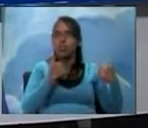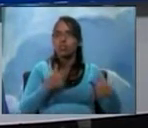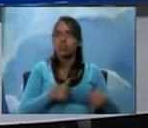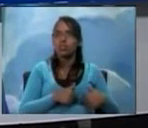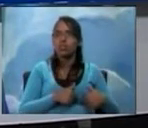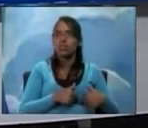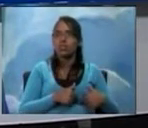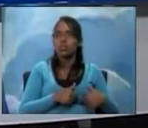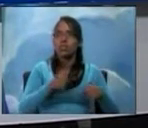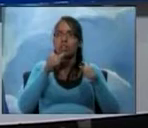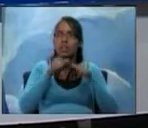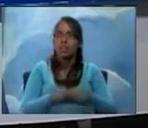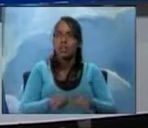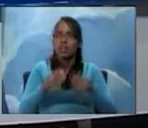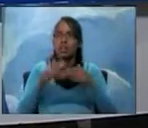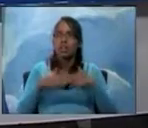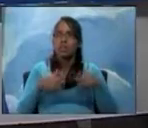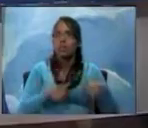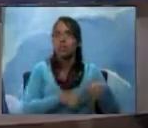Entra en mi corazón.